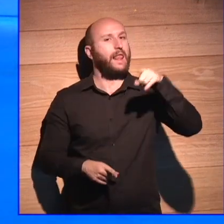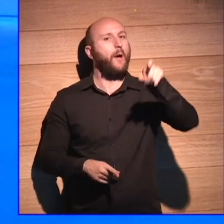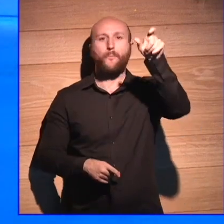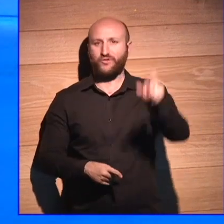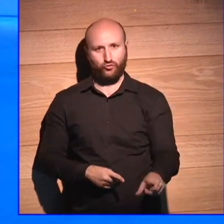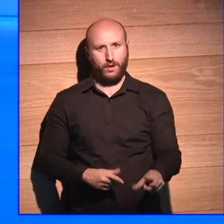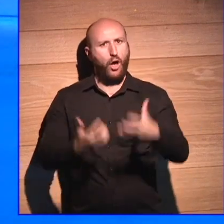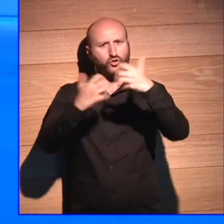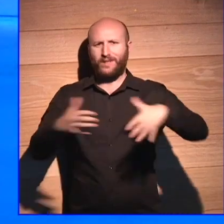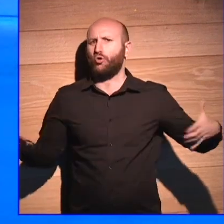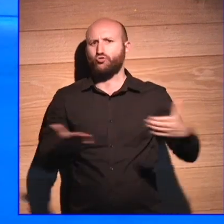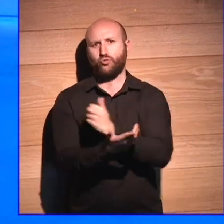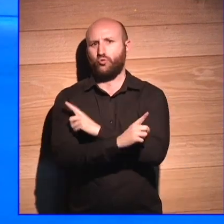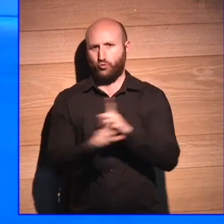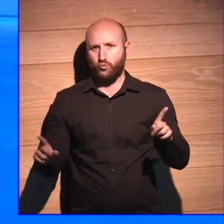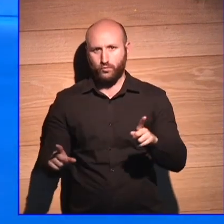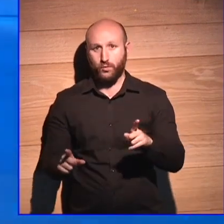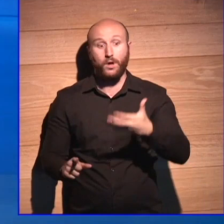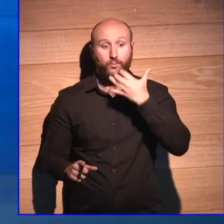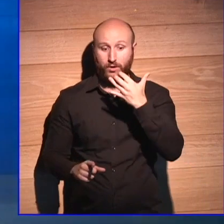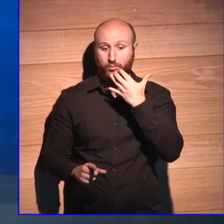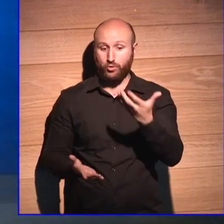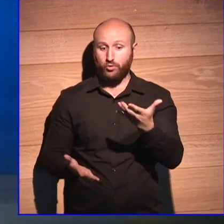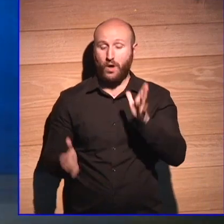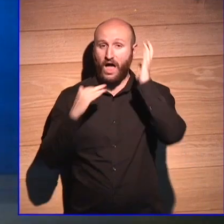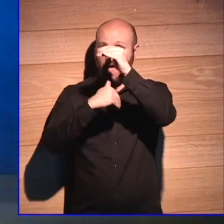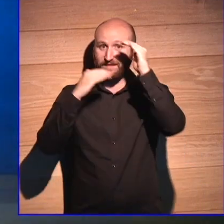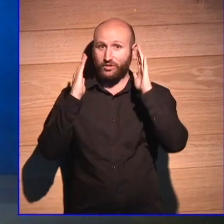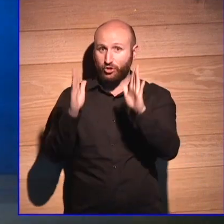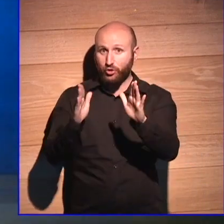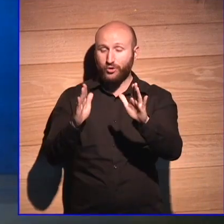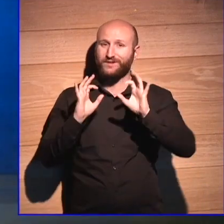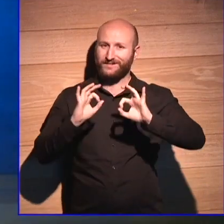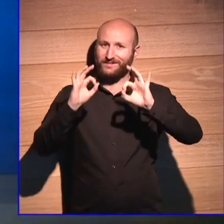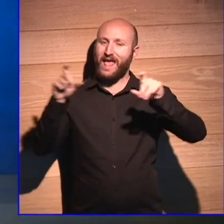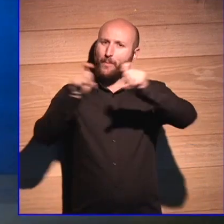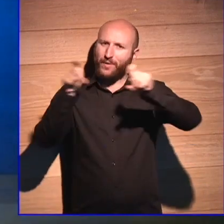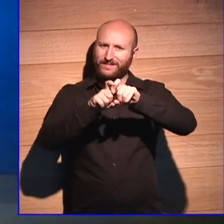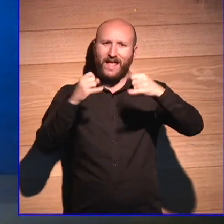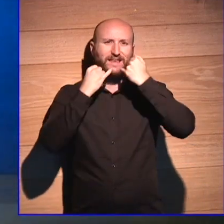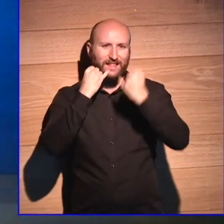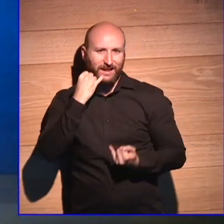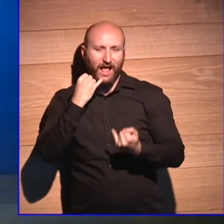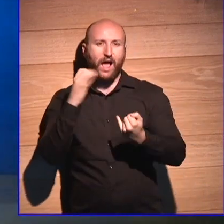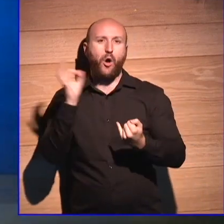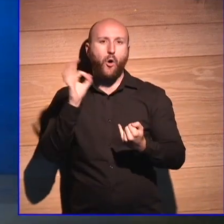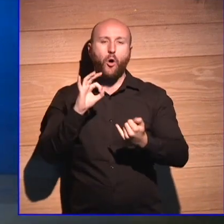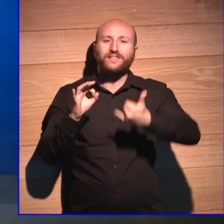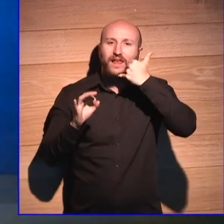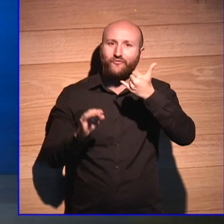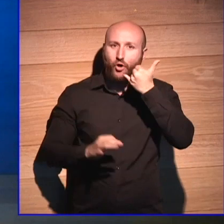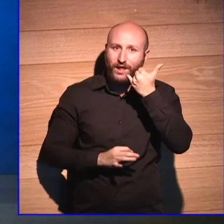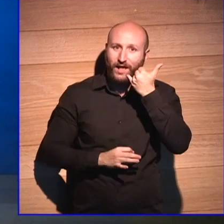todo automático. Por ejemplo, cada vez más la atención de estas grandes compañías eléctricas o